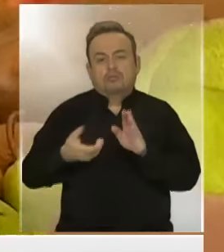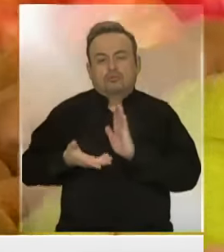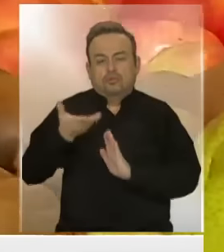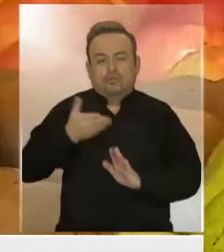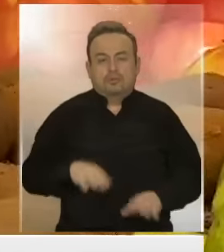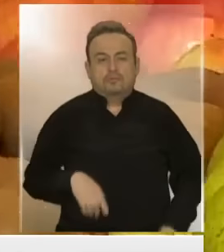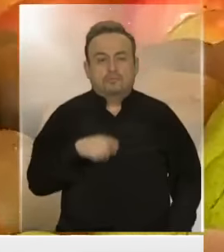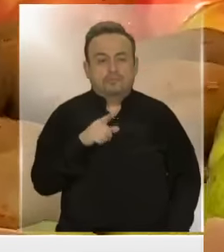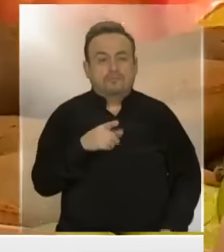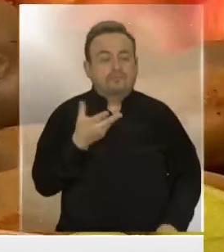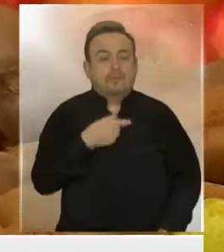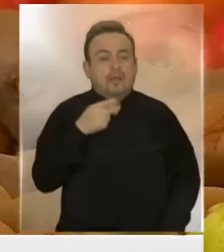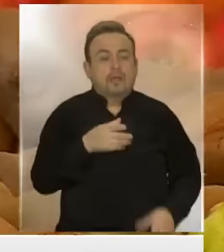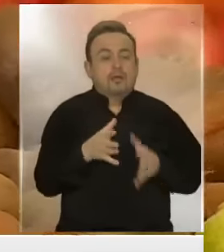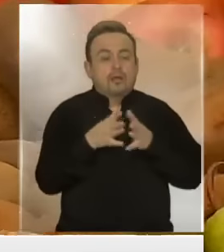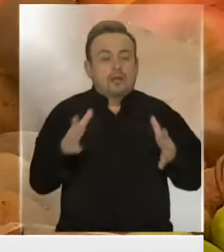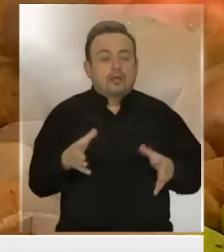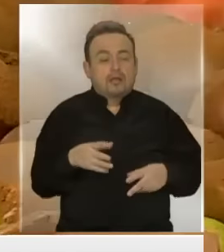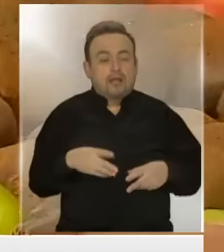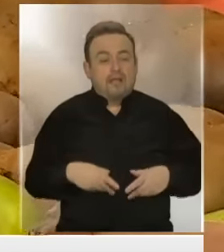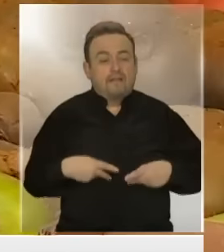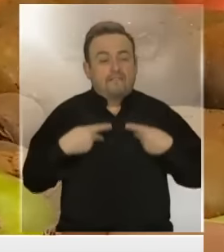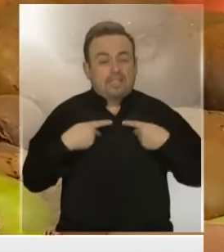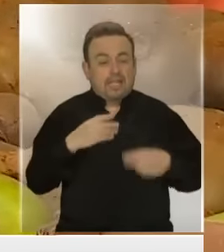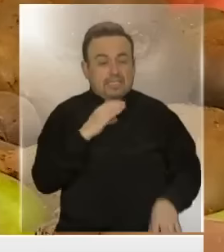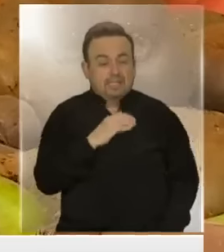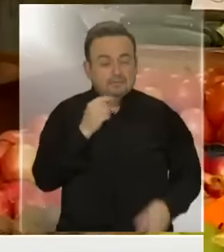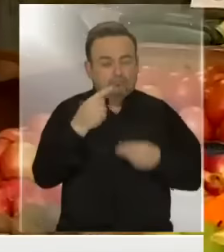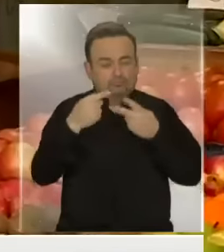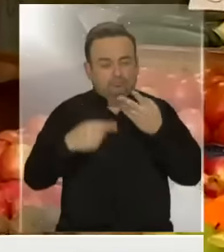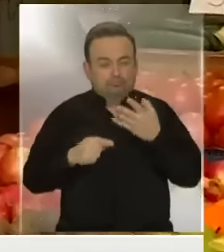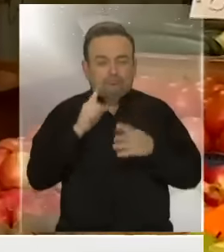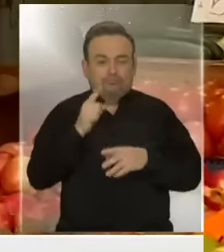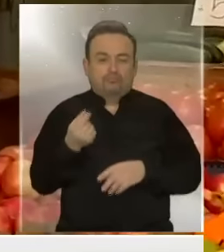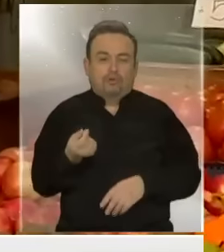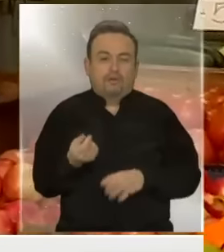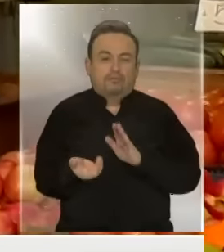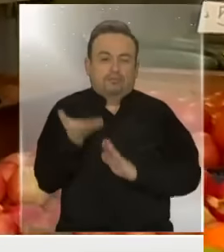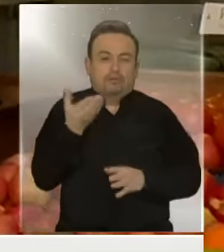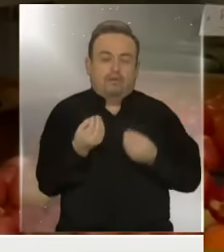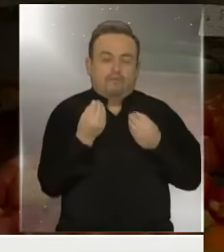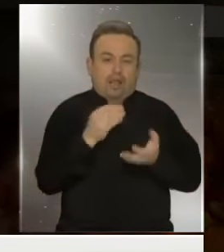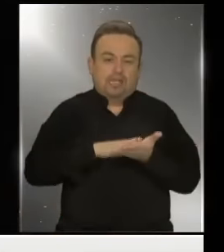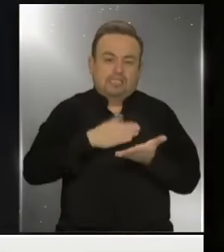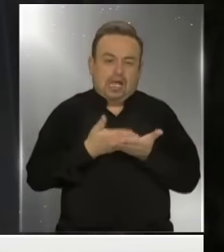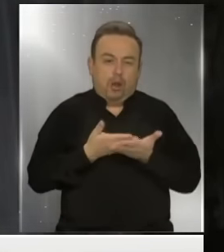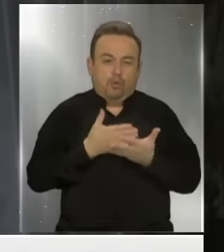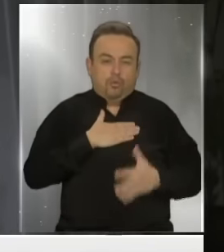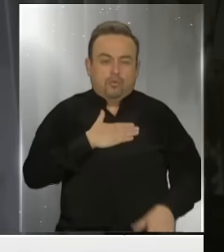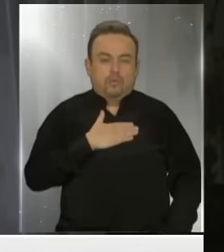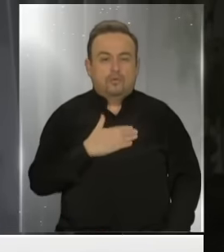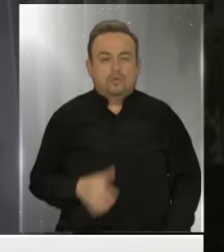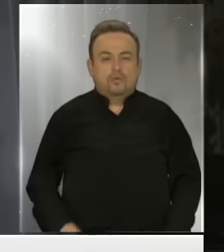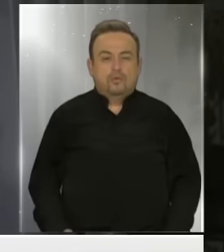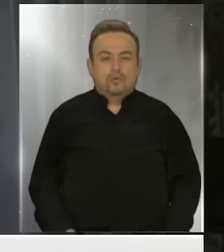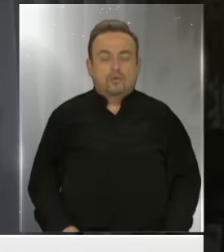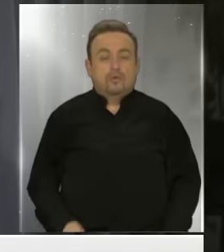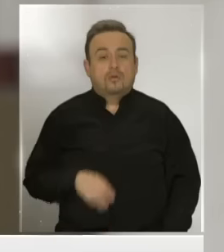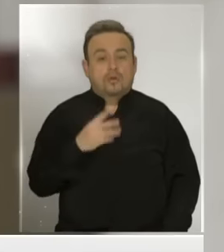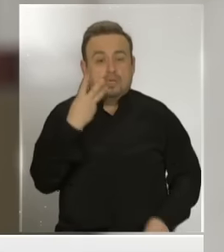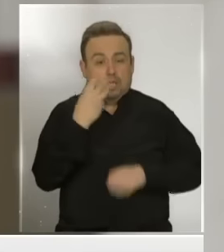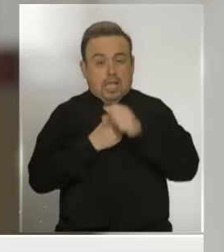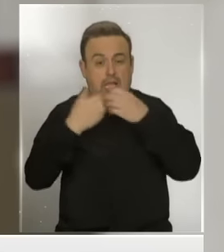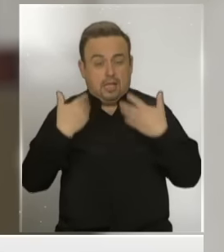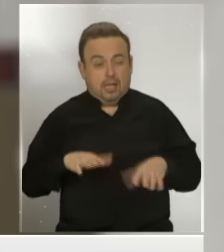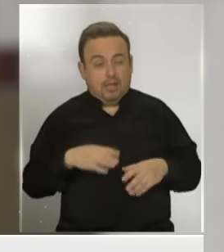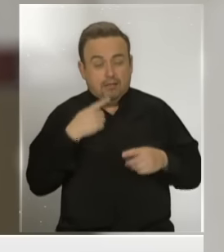sube. Se vende bastante, ya sea por la vitamina C y tiene muchas cualidades. Muy bueno para la salud. A 3 años